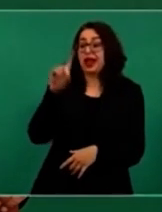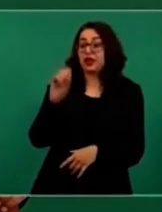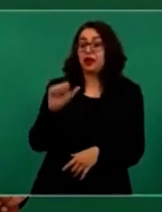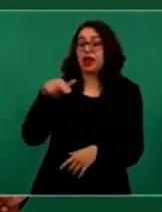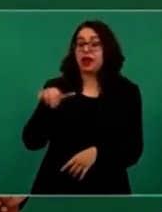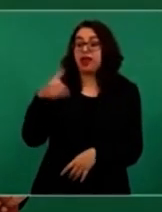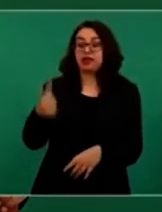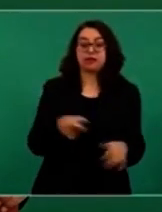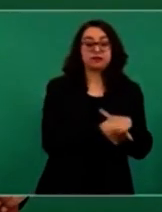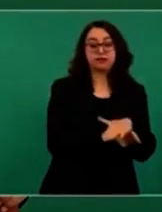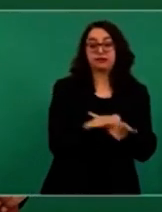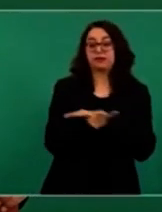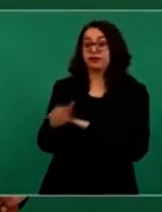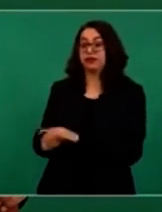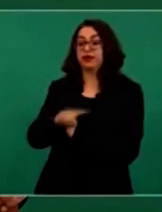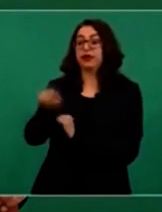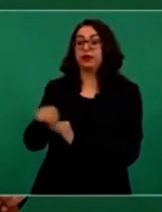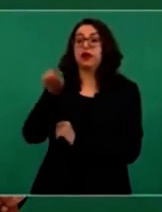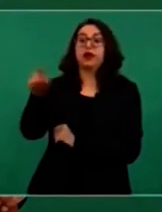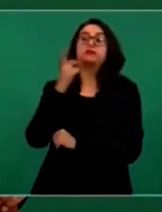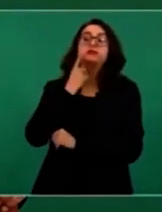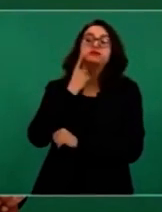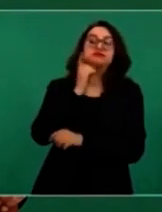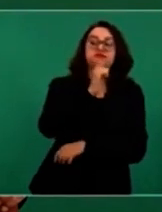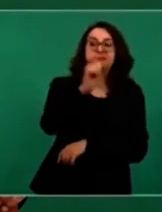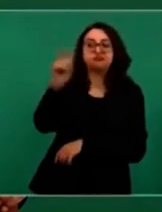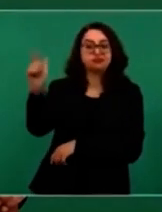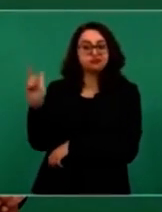luego, pues hay este pleito